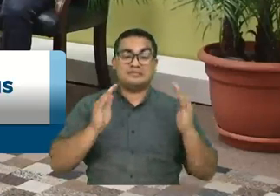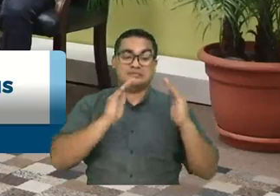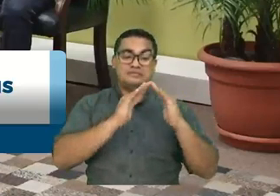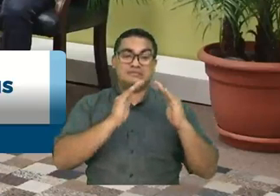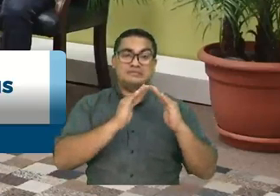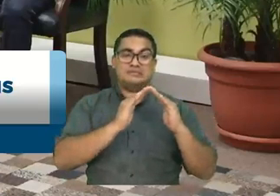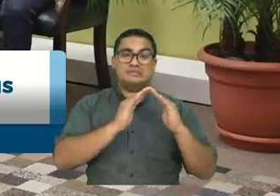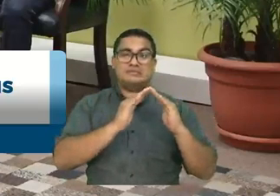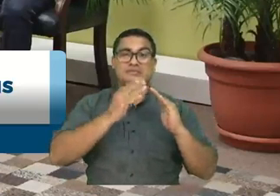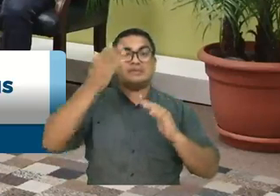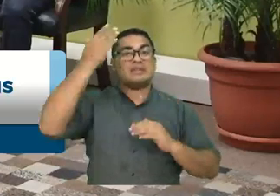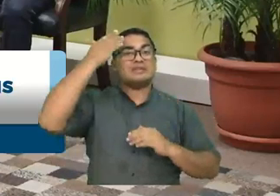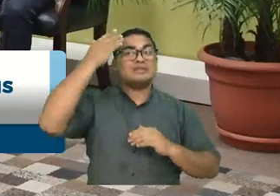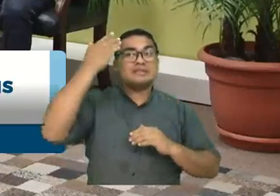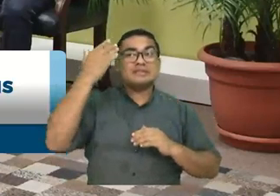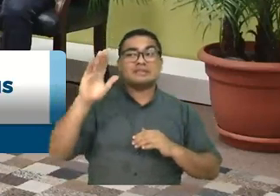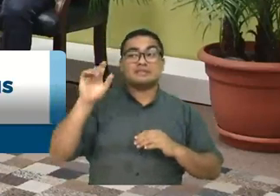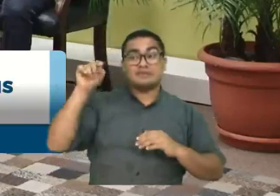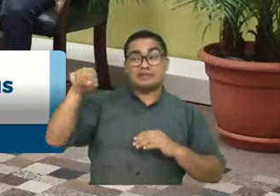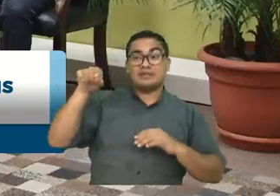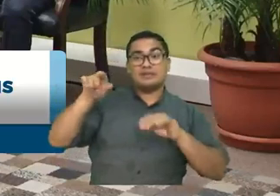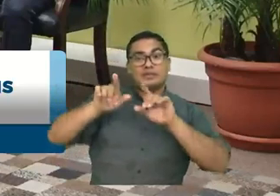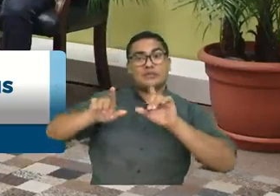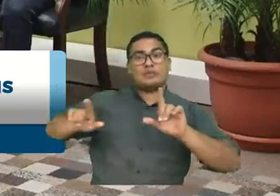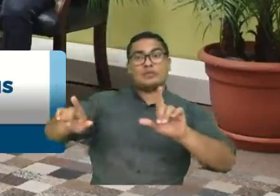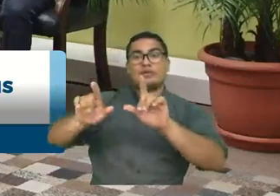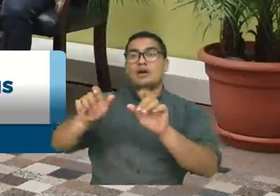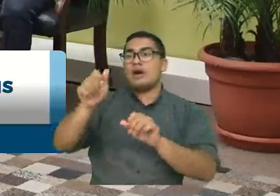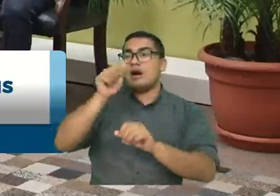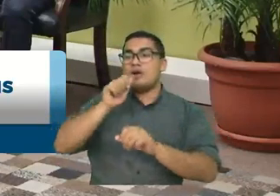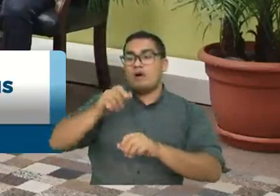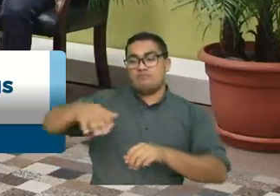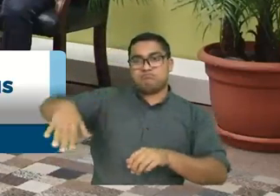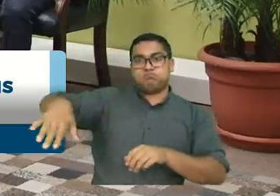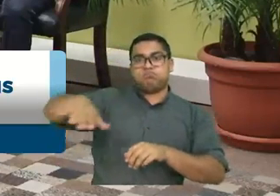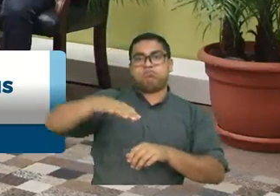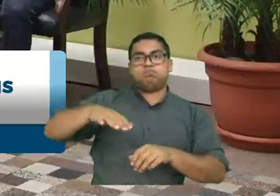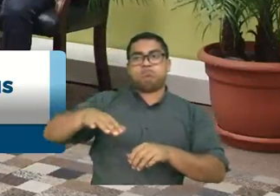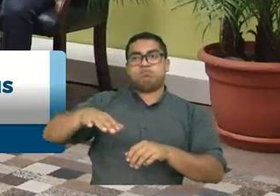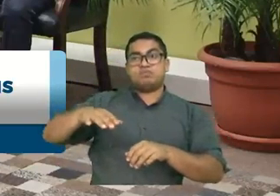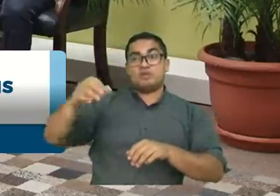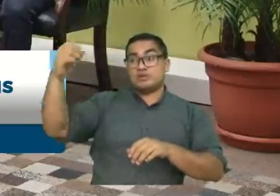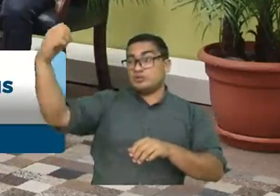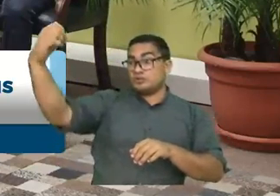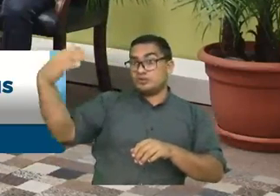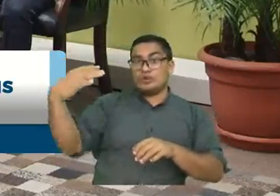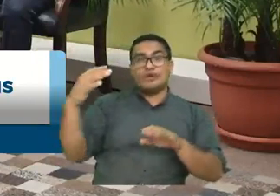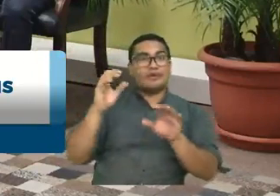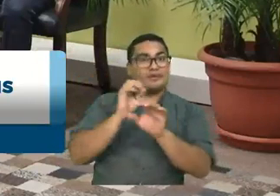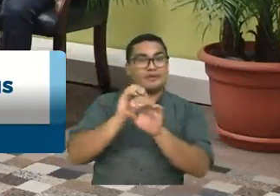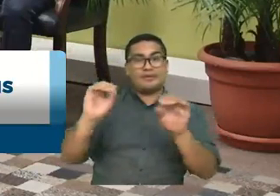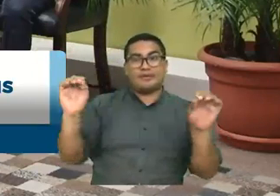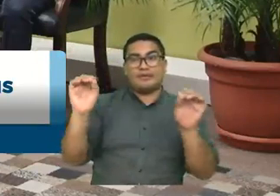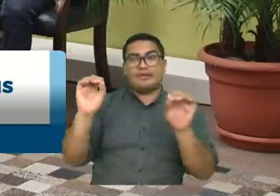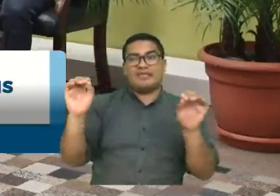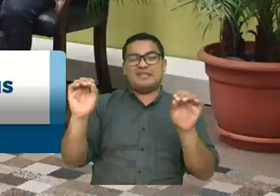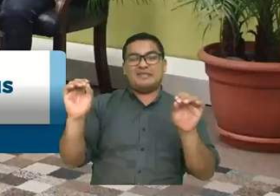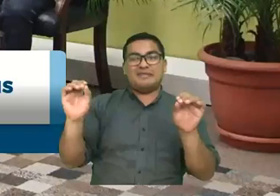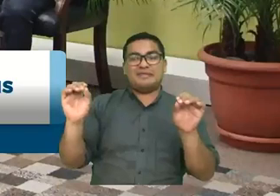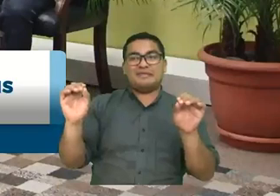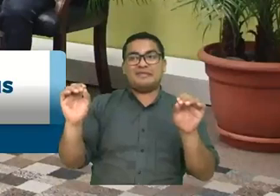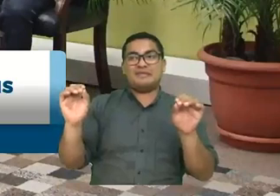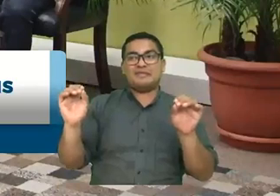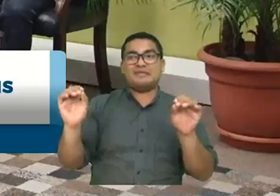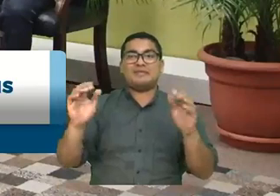es sí saber que tenemos un lugar donde se puede estancar el agua, no llegue el sol, ¿verdad? Porque el sol está entechado.